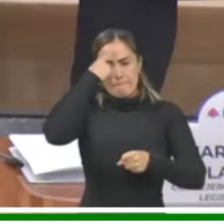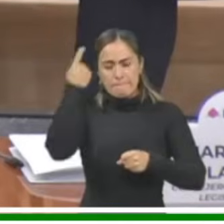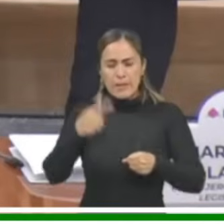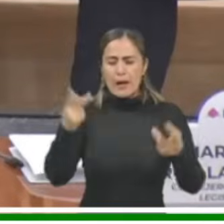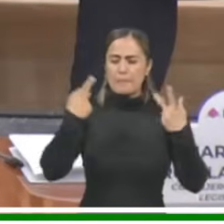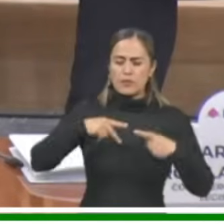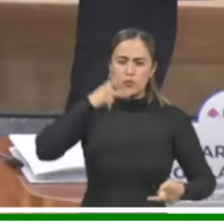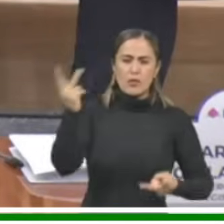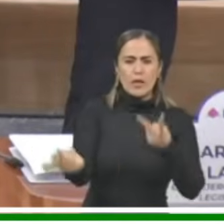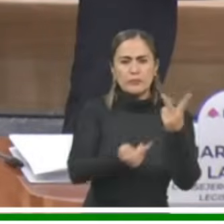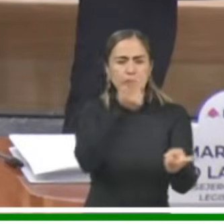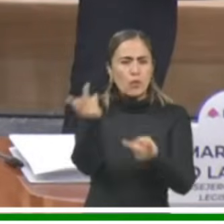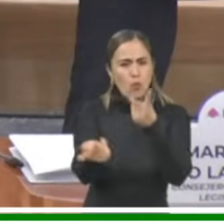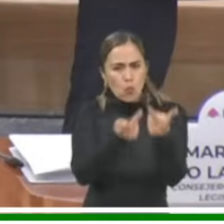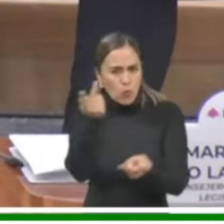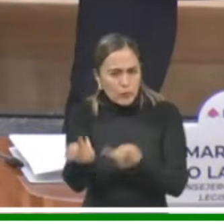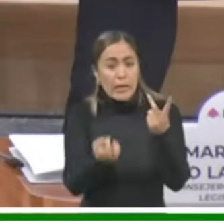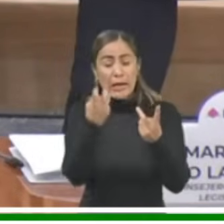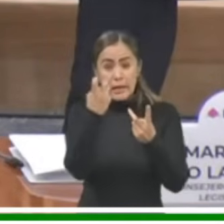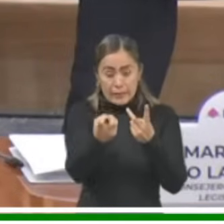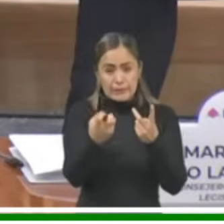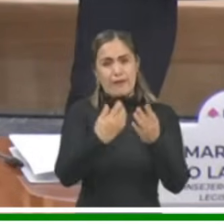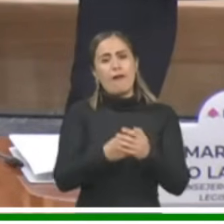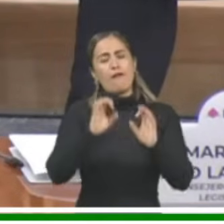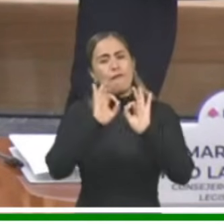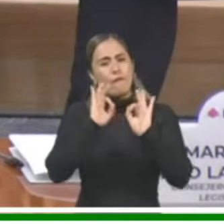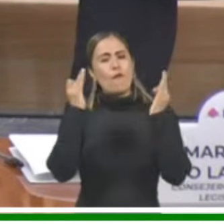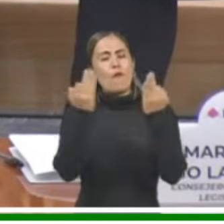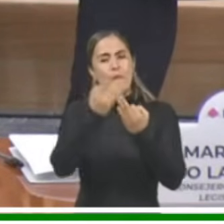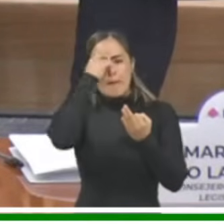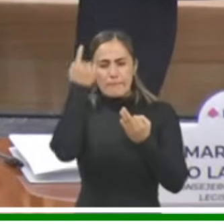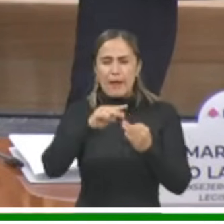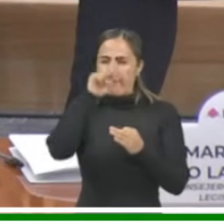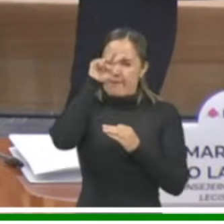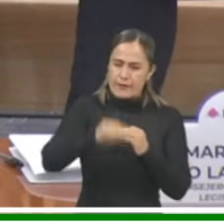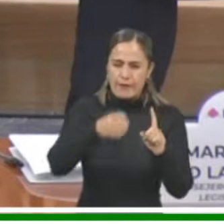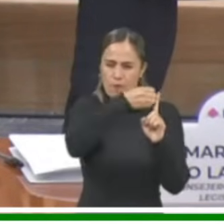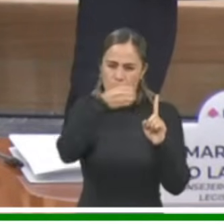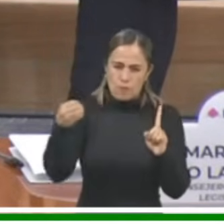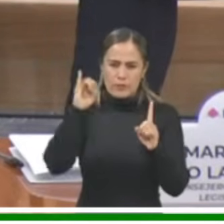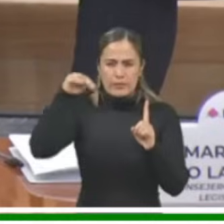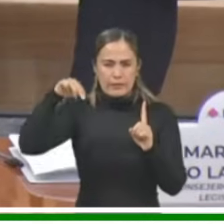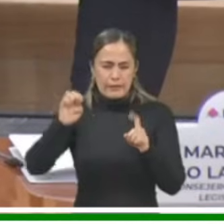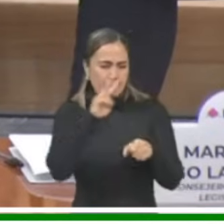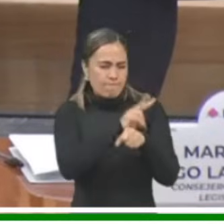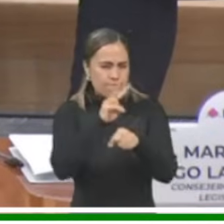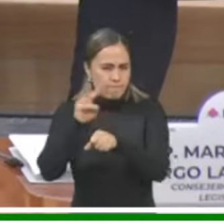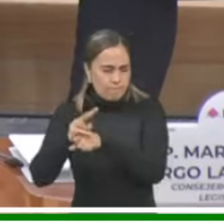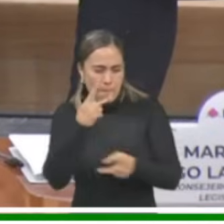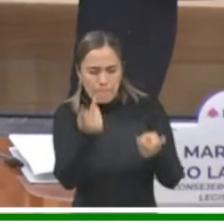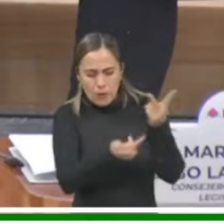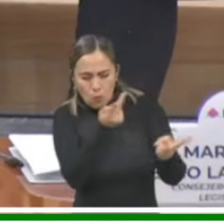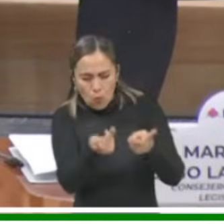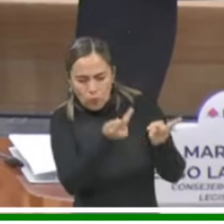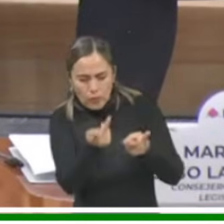Encuestadores como mecanismo que permita no solo hacer más efectivos los monitoreos realizados por el Instituto Nacional Electoral, sino también el acceso a